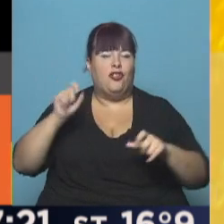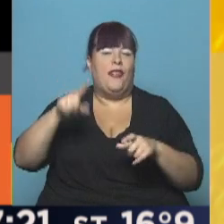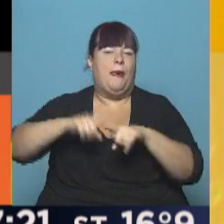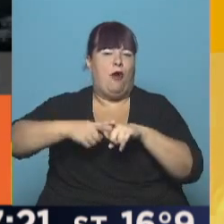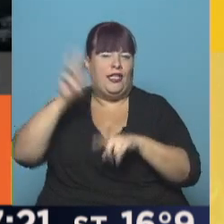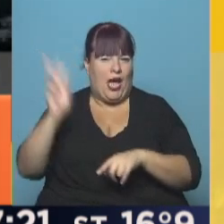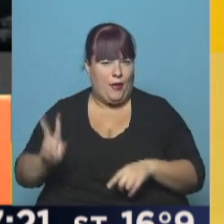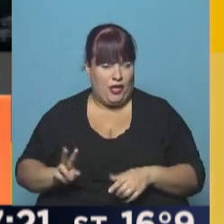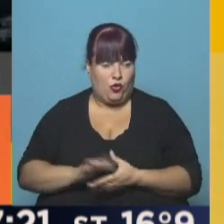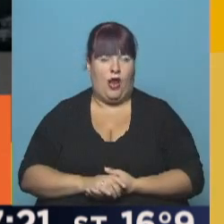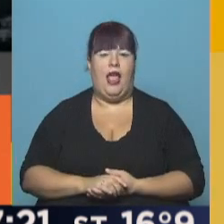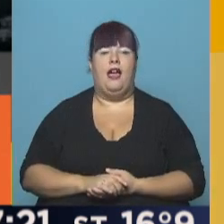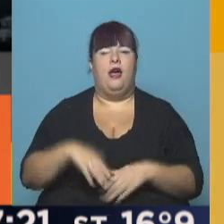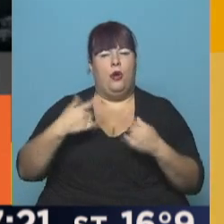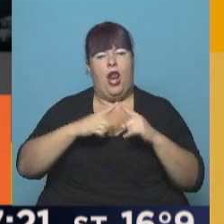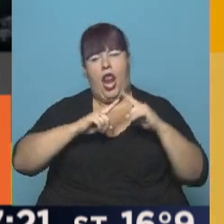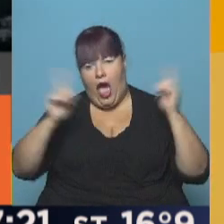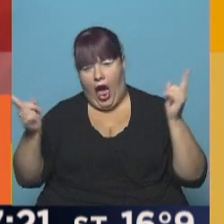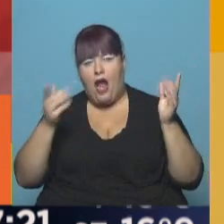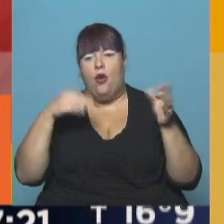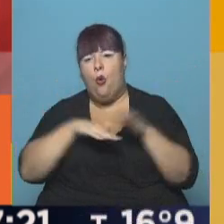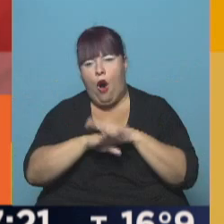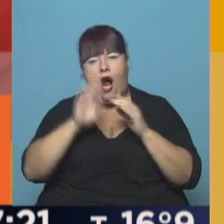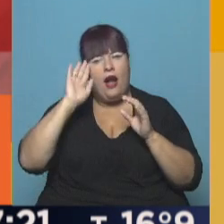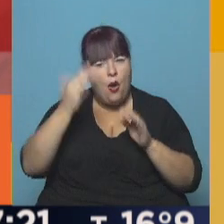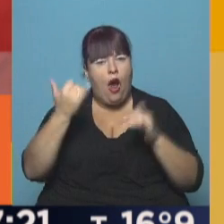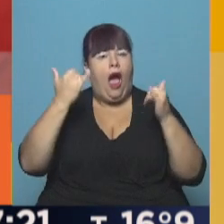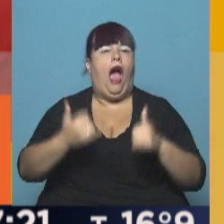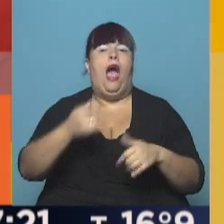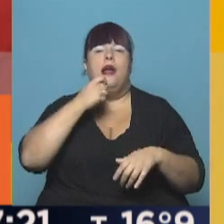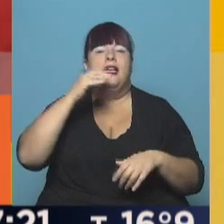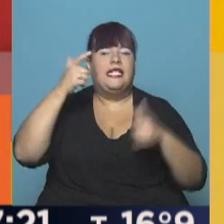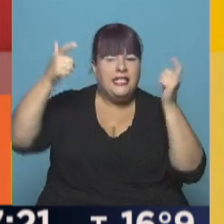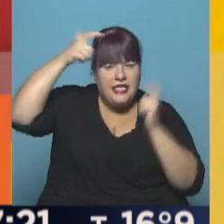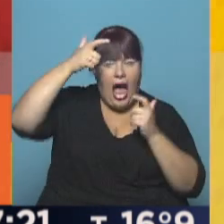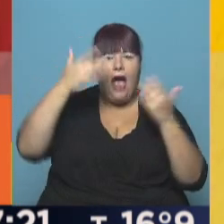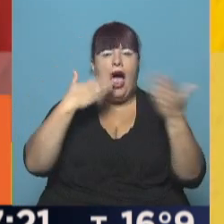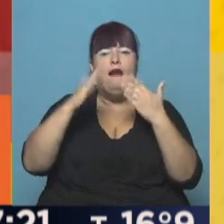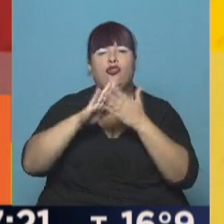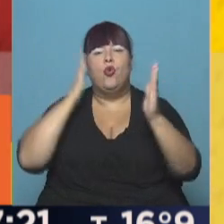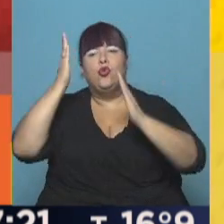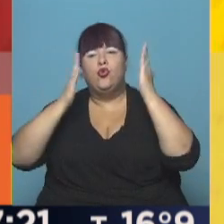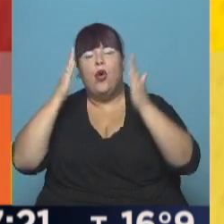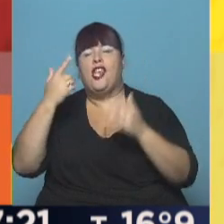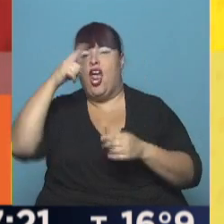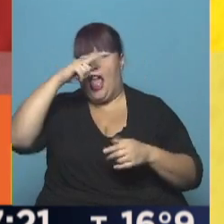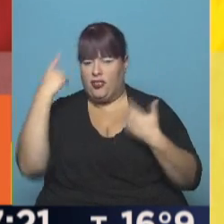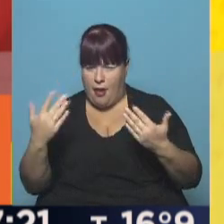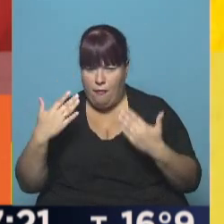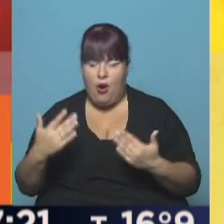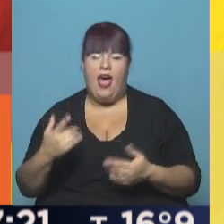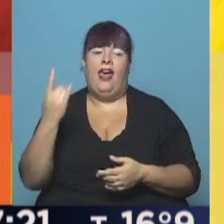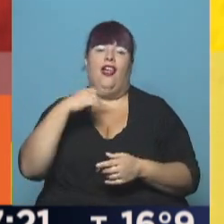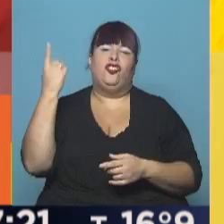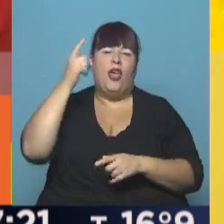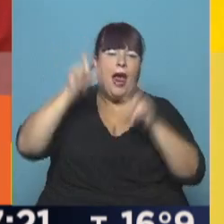política venezolana. Un extenso material de archivo que incluye, por ejemplo, a Chávez hablando del sueño de nación posible, del mito